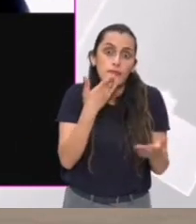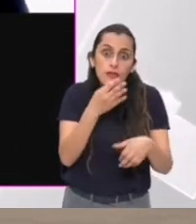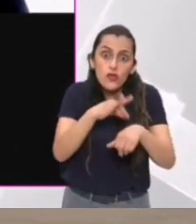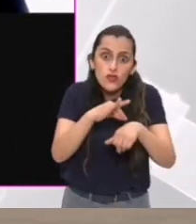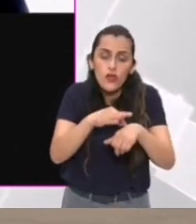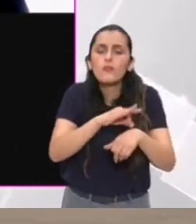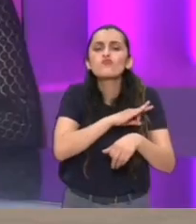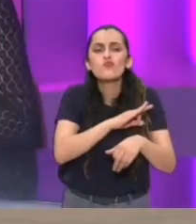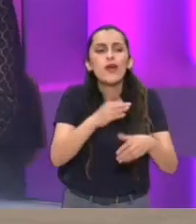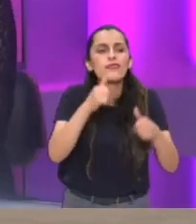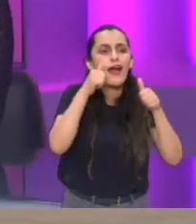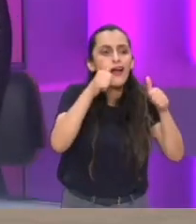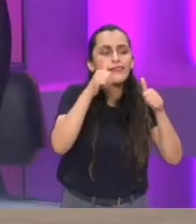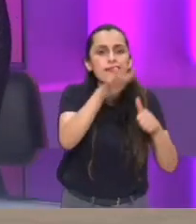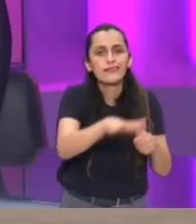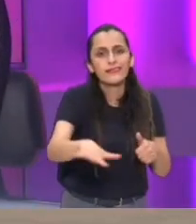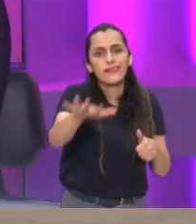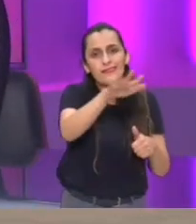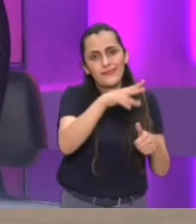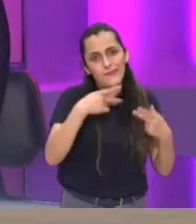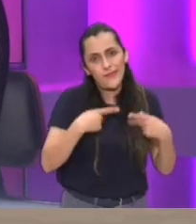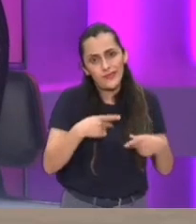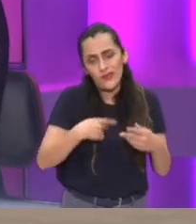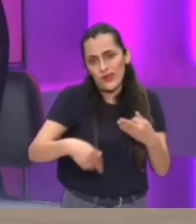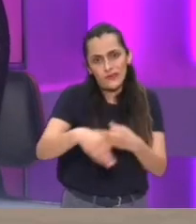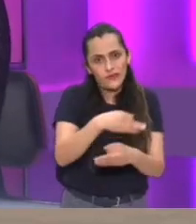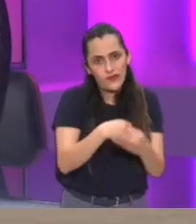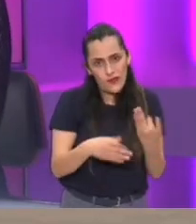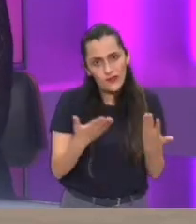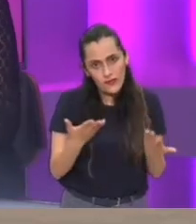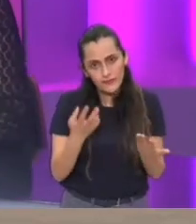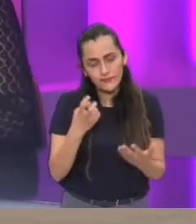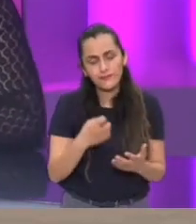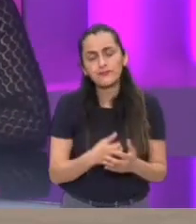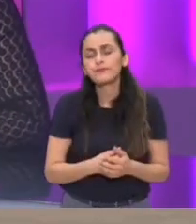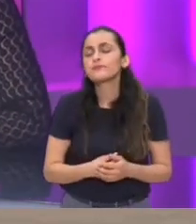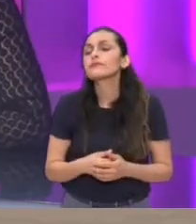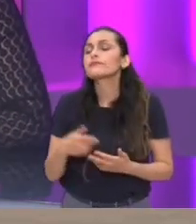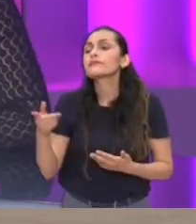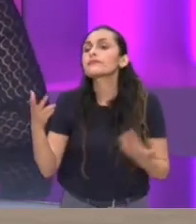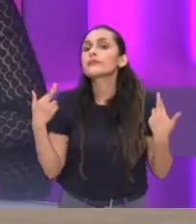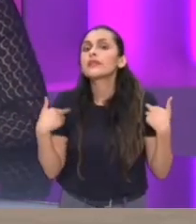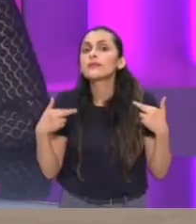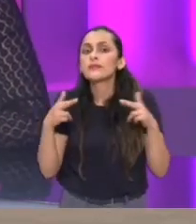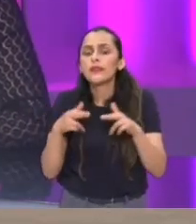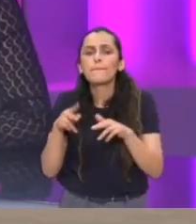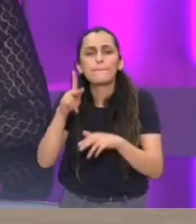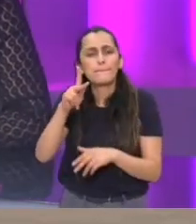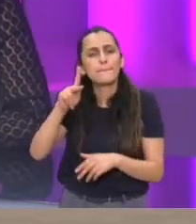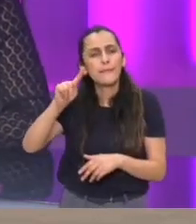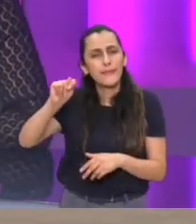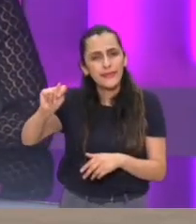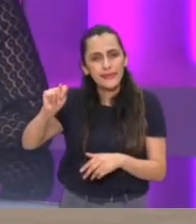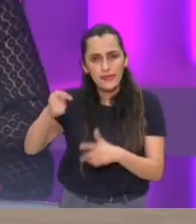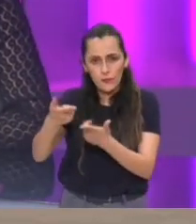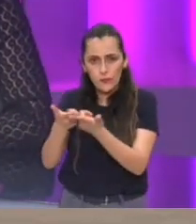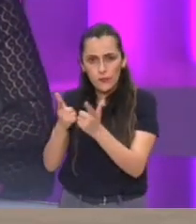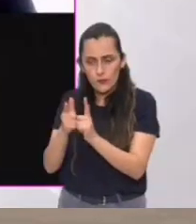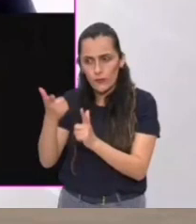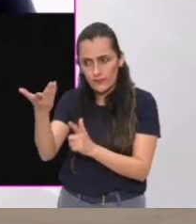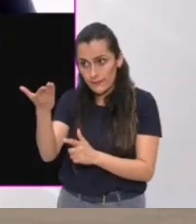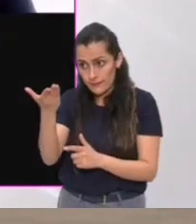de México. Gracias. Vamos por 30 segundos con Rodolfo Ondarza, representante del Partido del Trabajo, para una réplica, por favor.